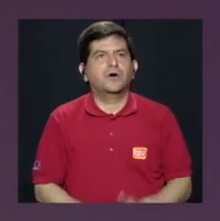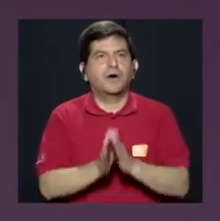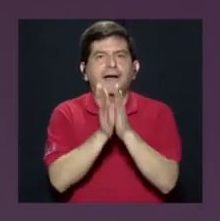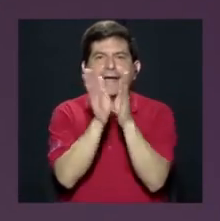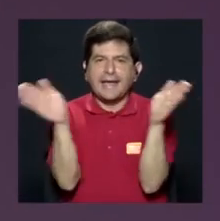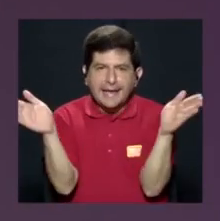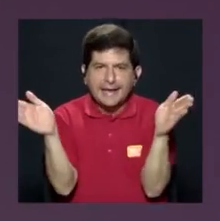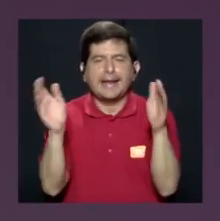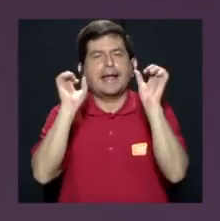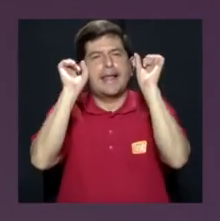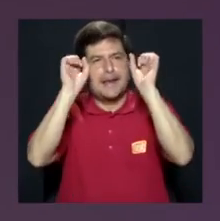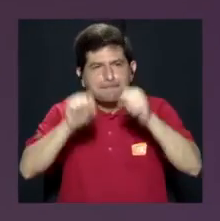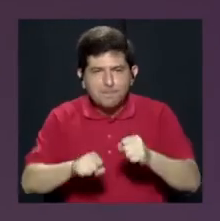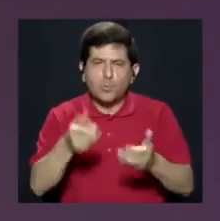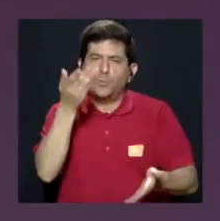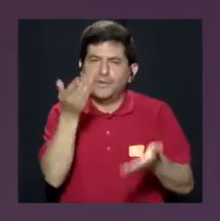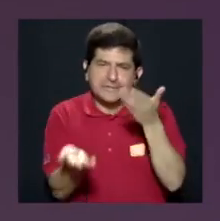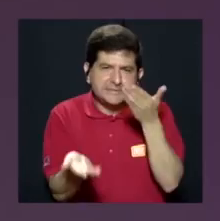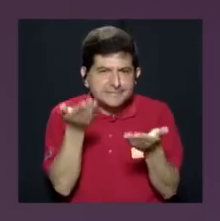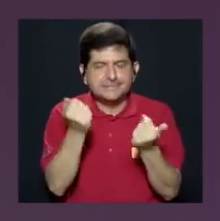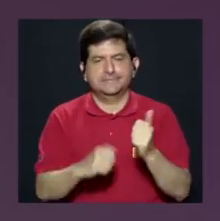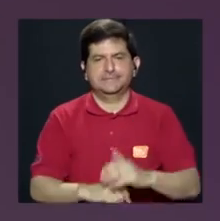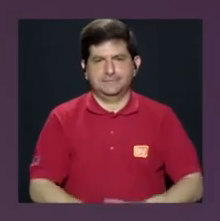términos generales, podrían haber ya